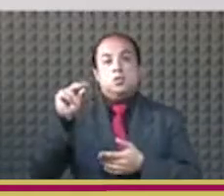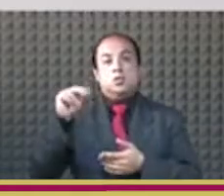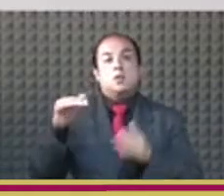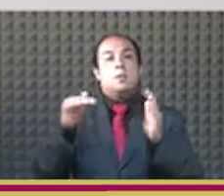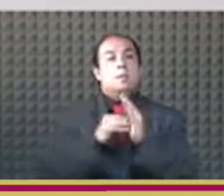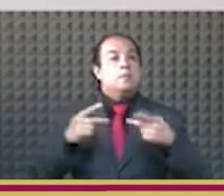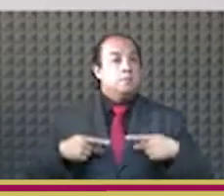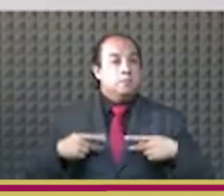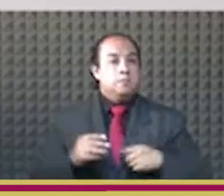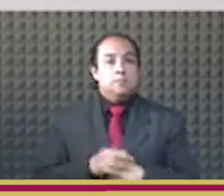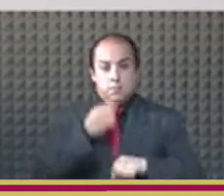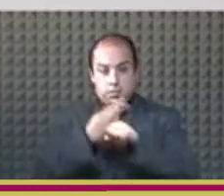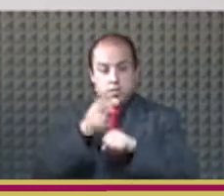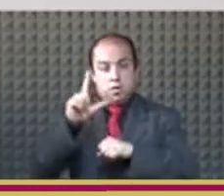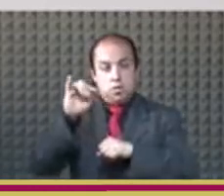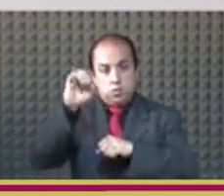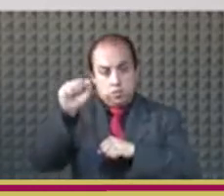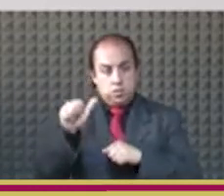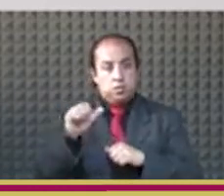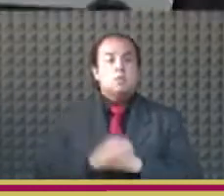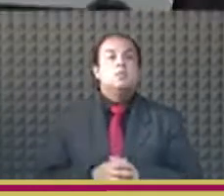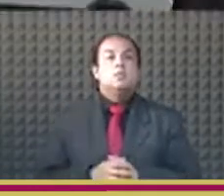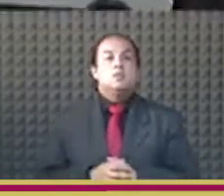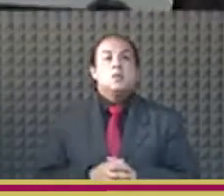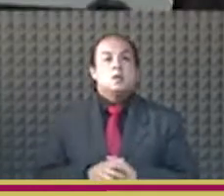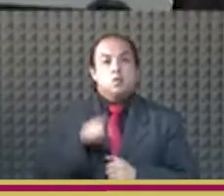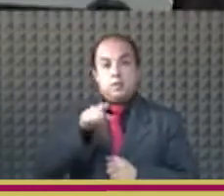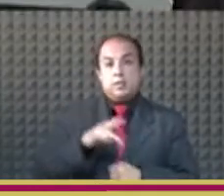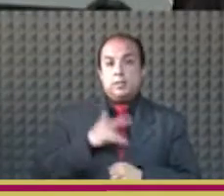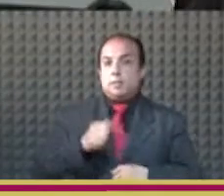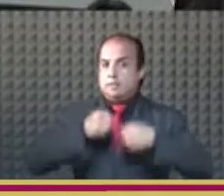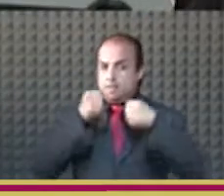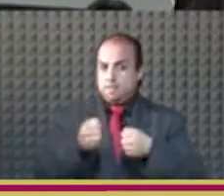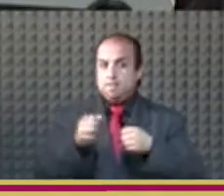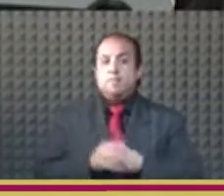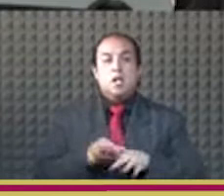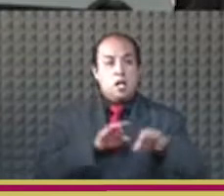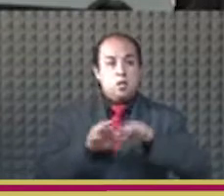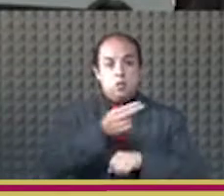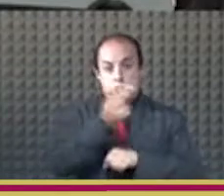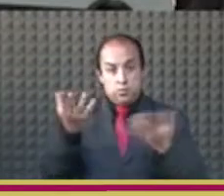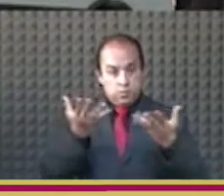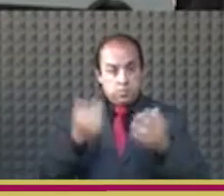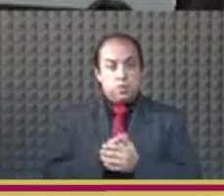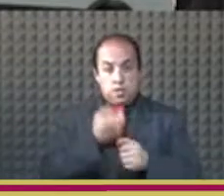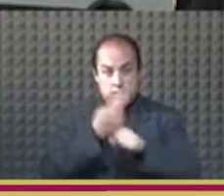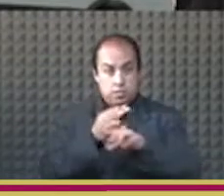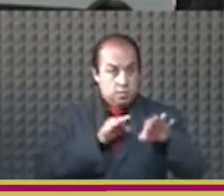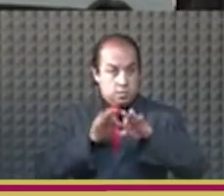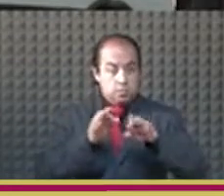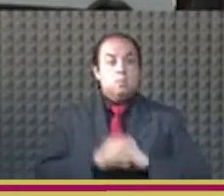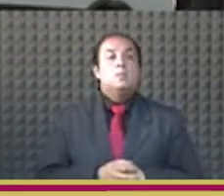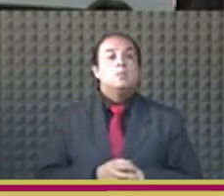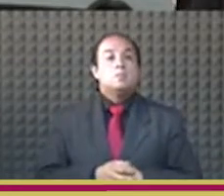personas. Secretaria Luisa María, tenga la certeza de que con la labor que usted está haciendo en la Secretaría de Trabajo